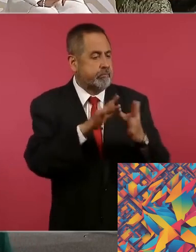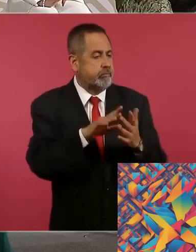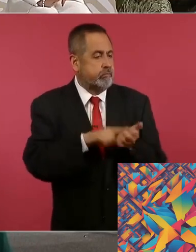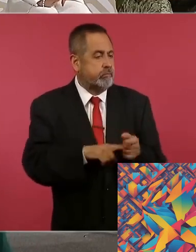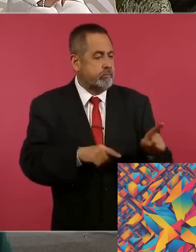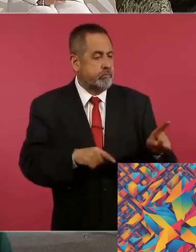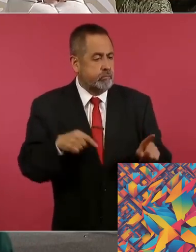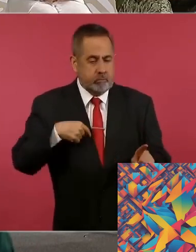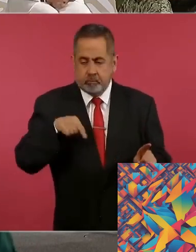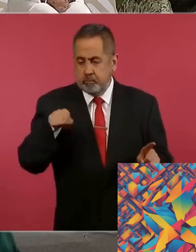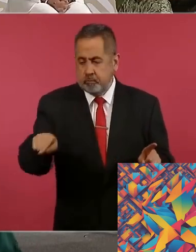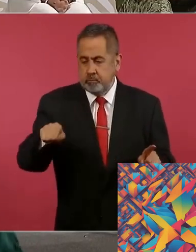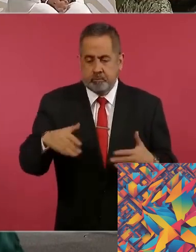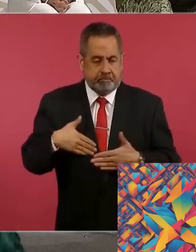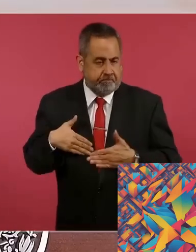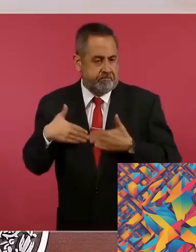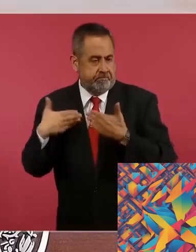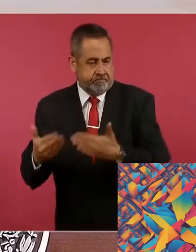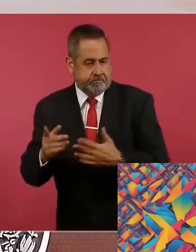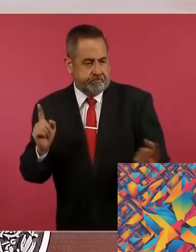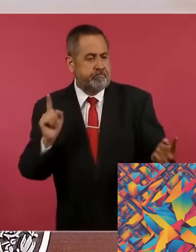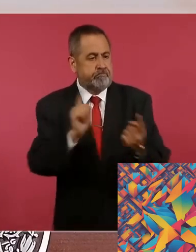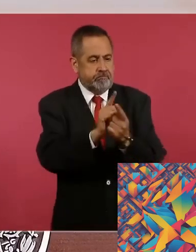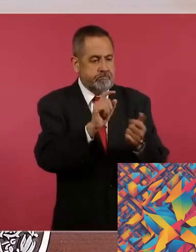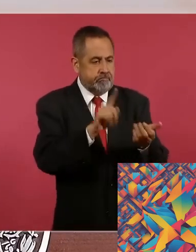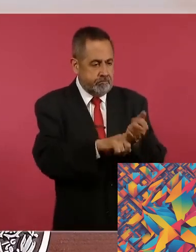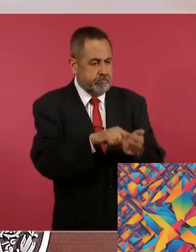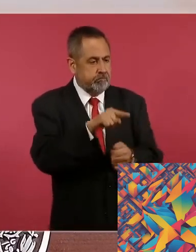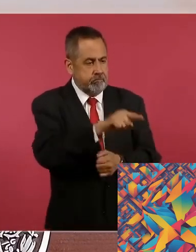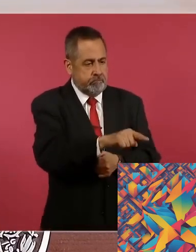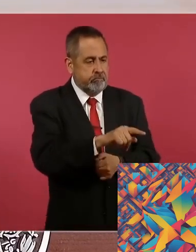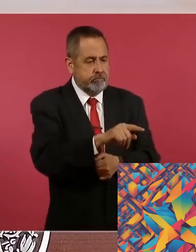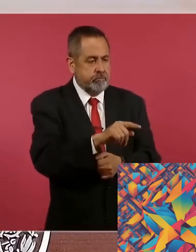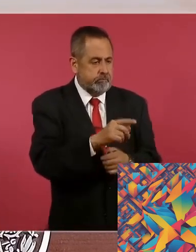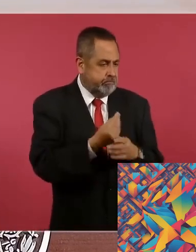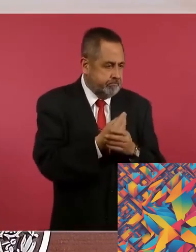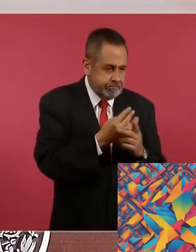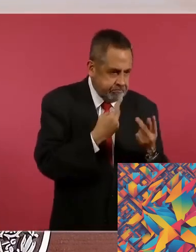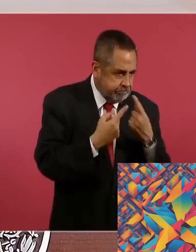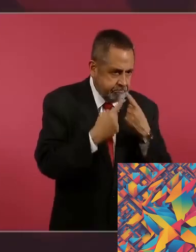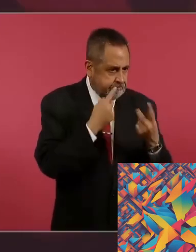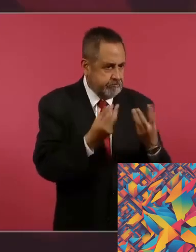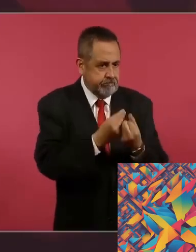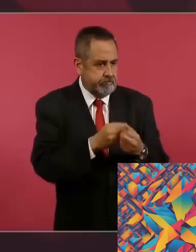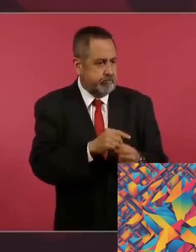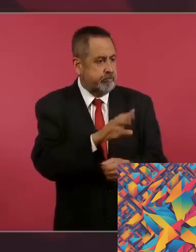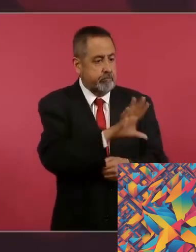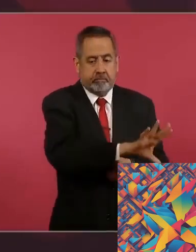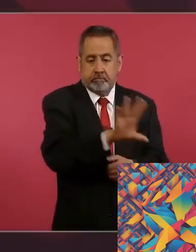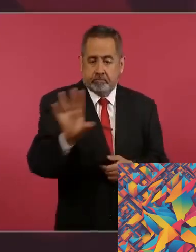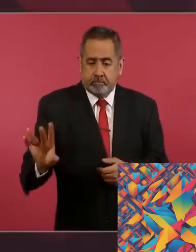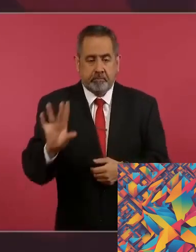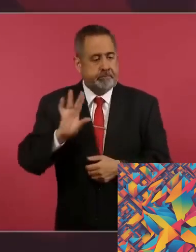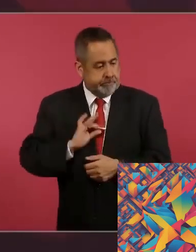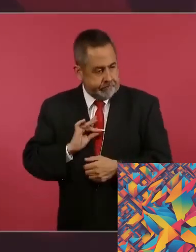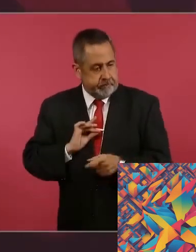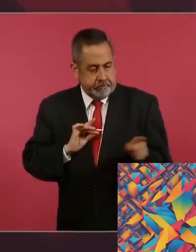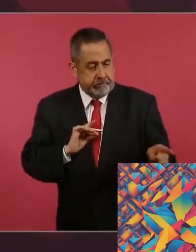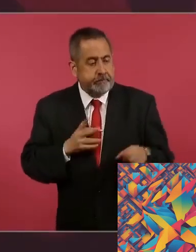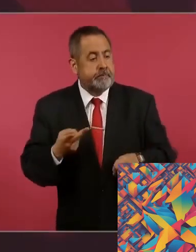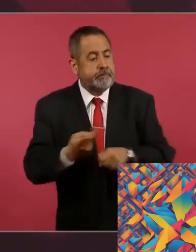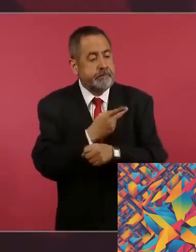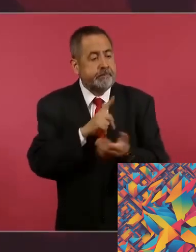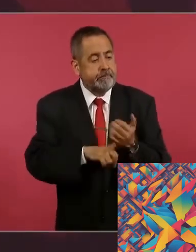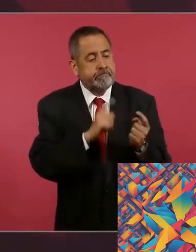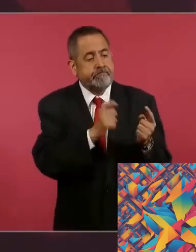positiva con los banqueros demuestra que es posible trabajar de la mano con el sector privado para impulsar el desarrollo económico, siempre y cuando exista un